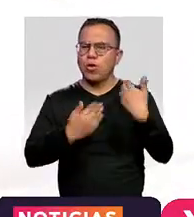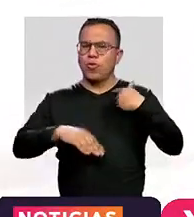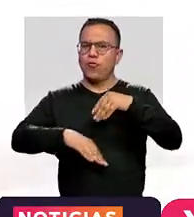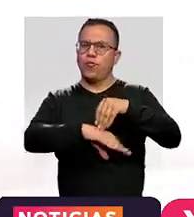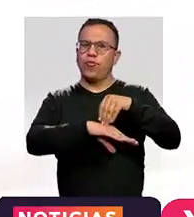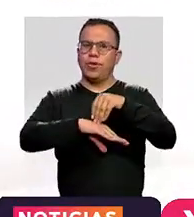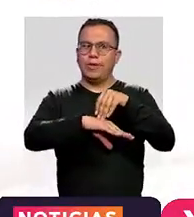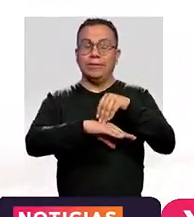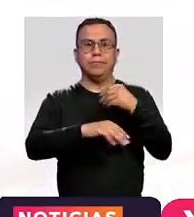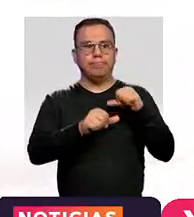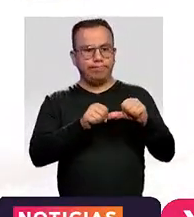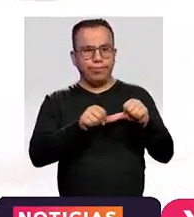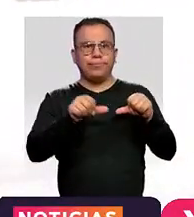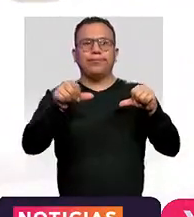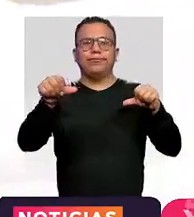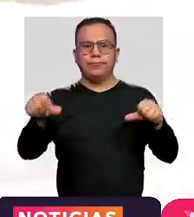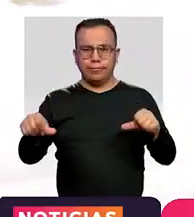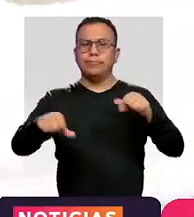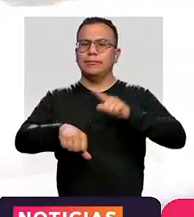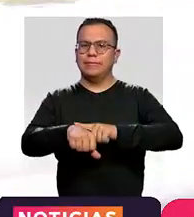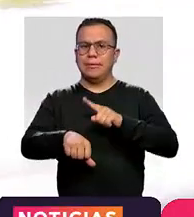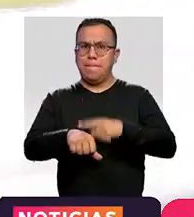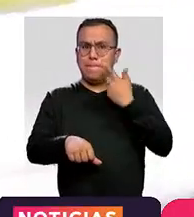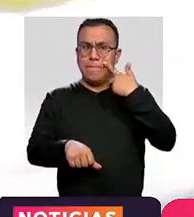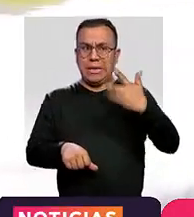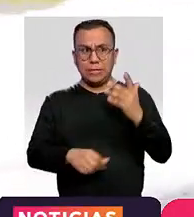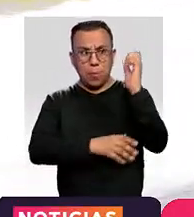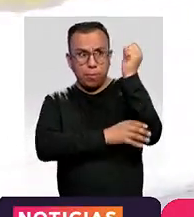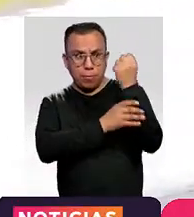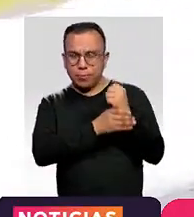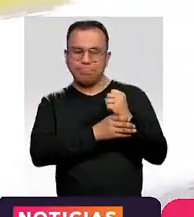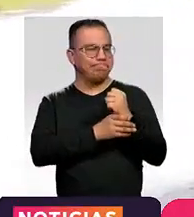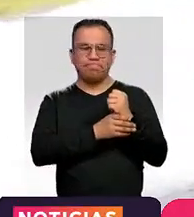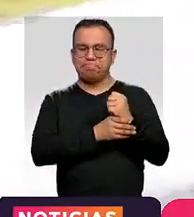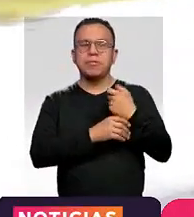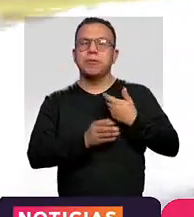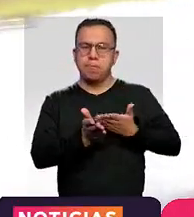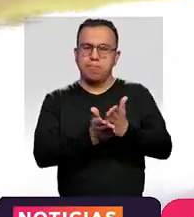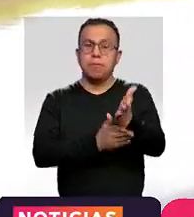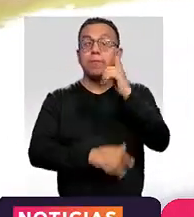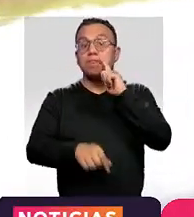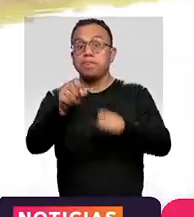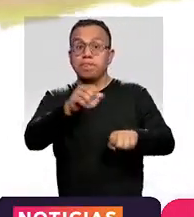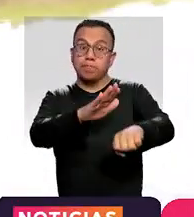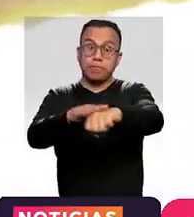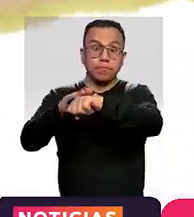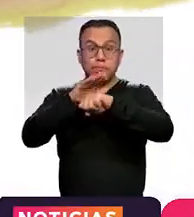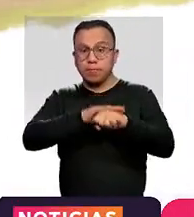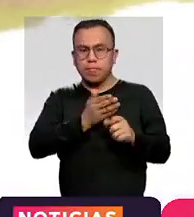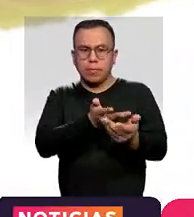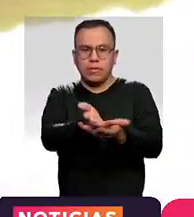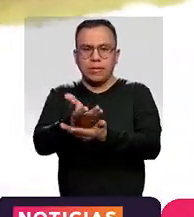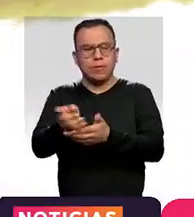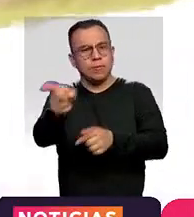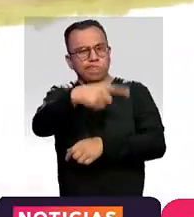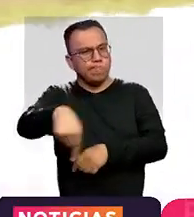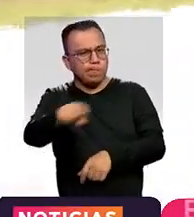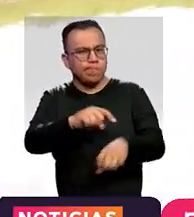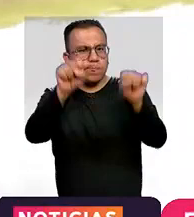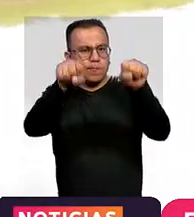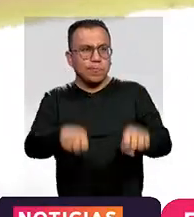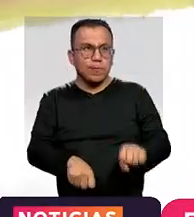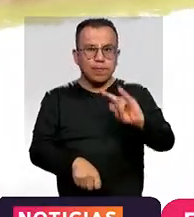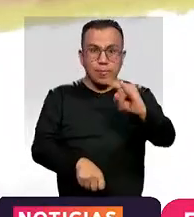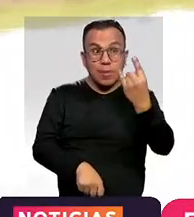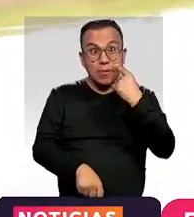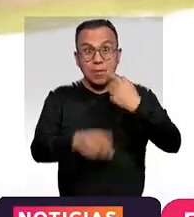fenómeno muy largo y que no se ve que se debilite en los próximos meses. ¿Qué les recomendamos a todos? Ustedes pueden observar en los